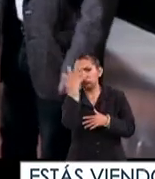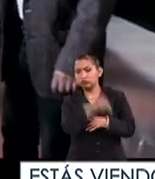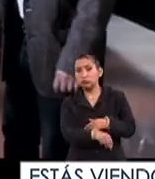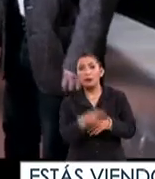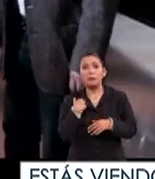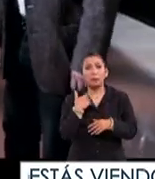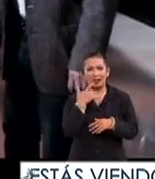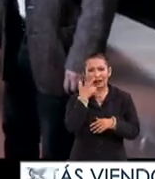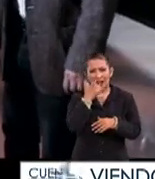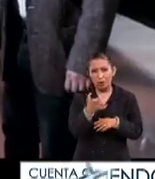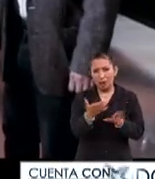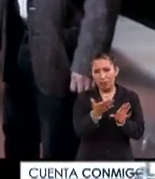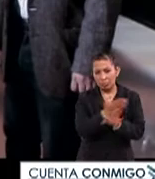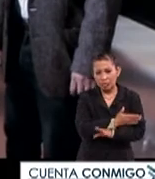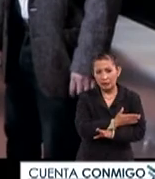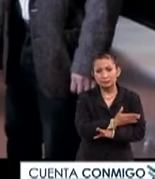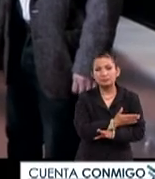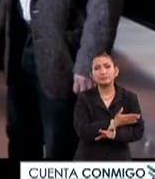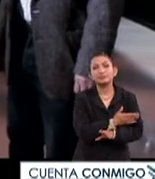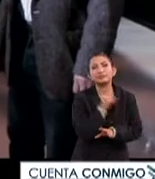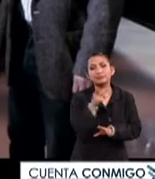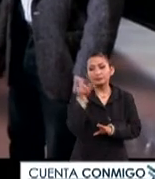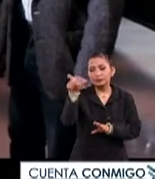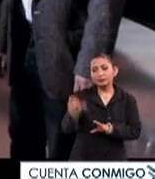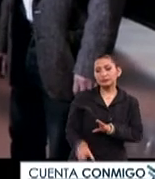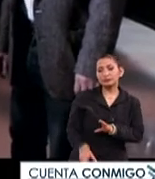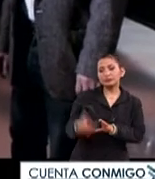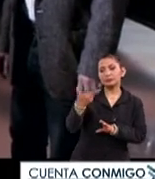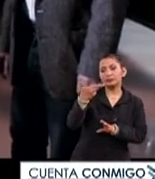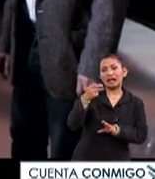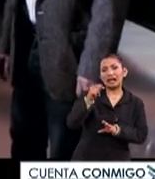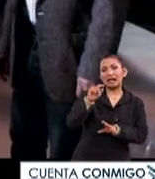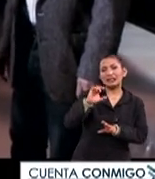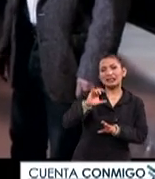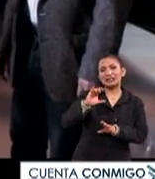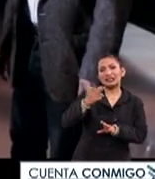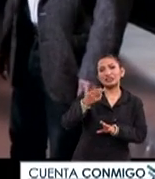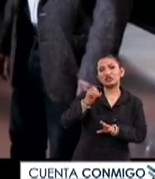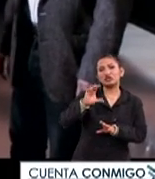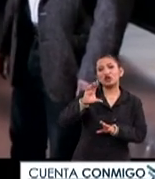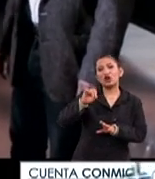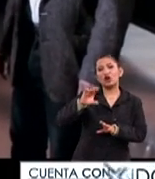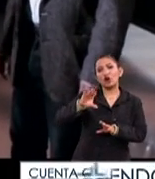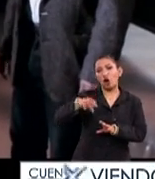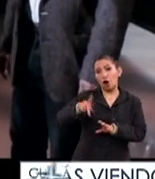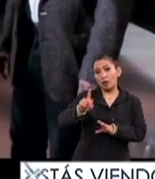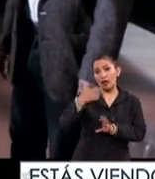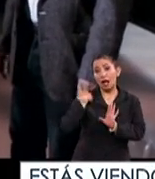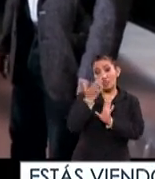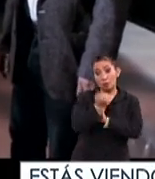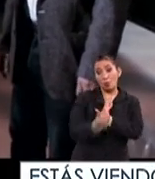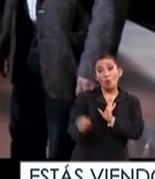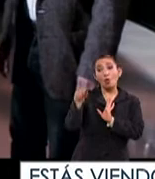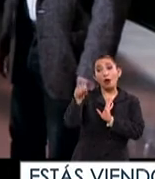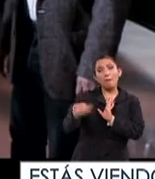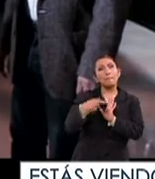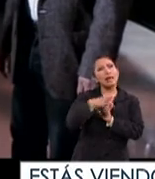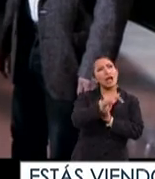muy raro porque al principio, bueno, la figura de Hitchcock siempre fue reconocida, pero este movimiento que hubo en los